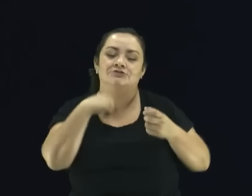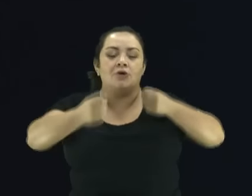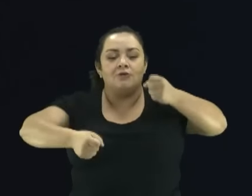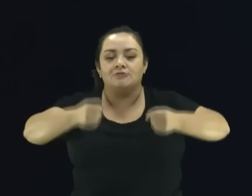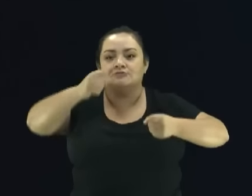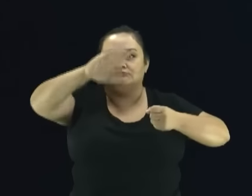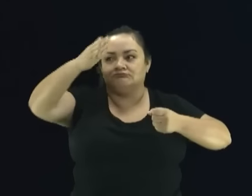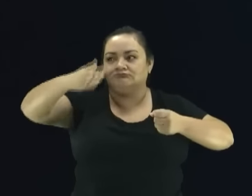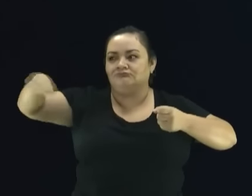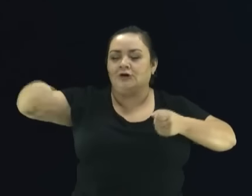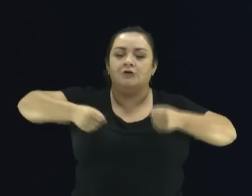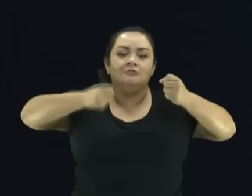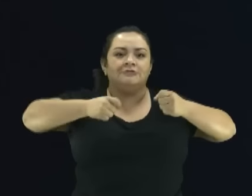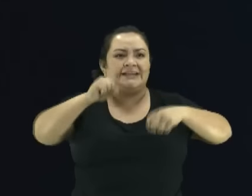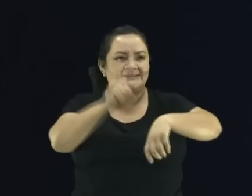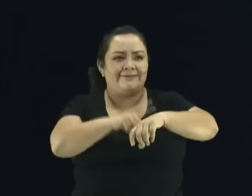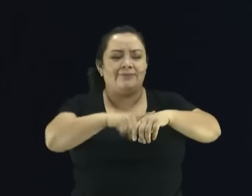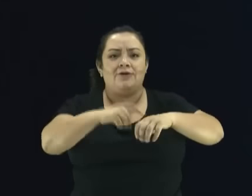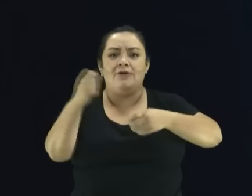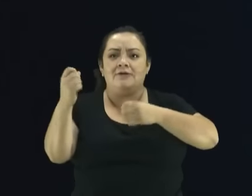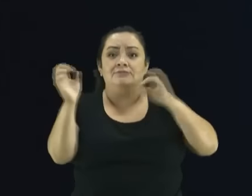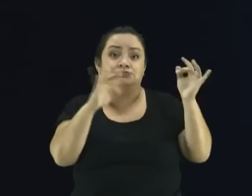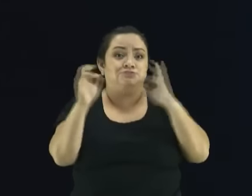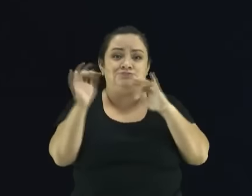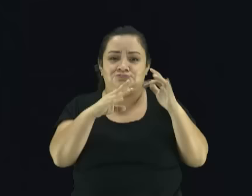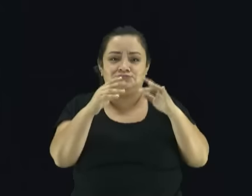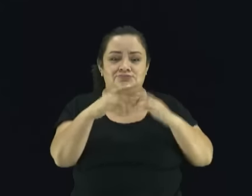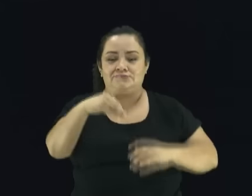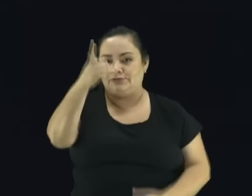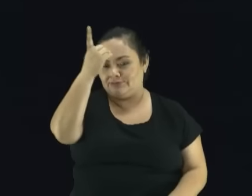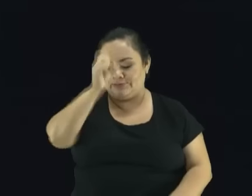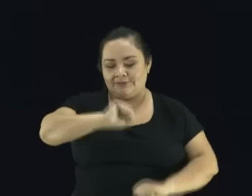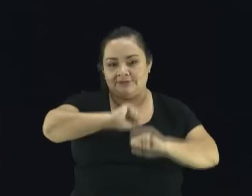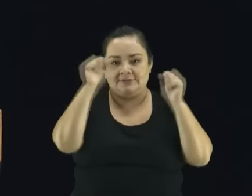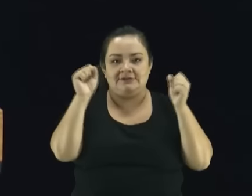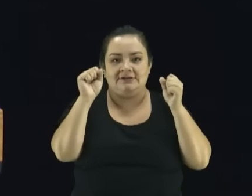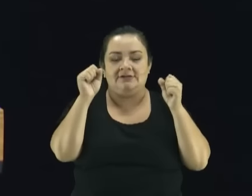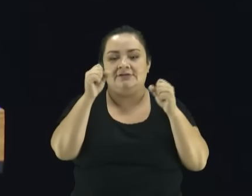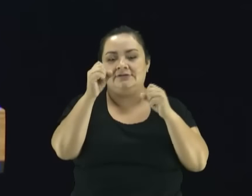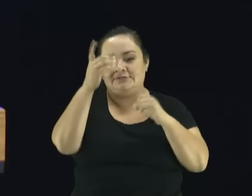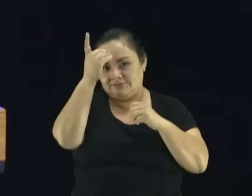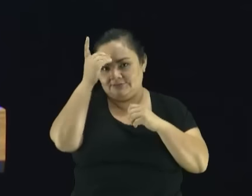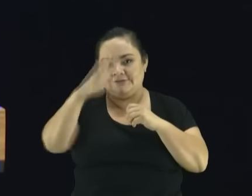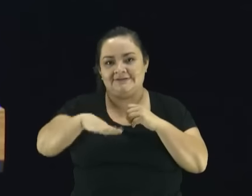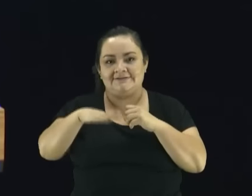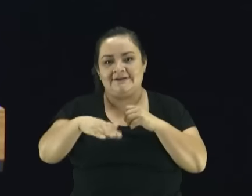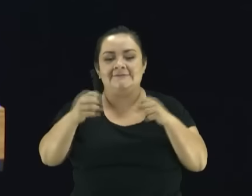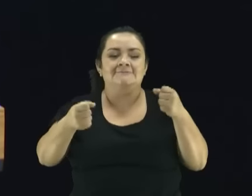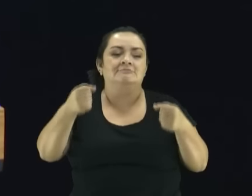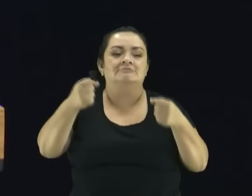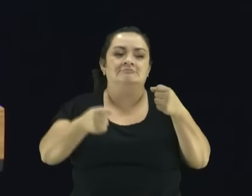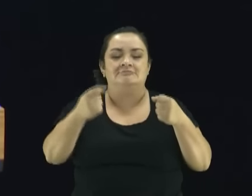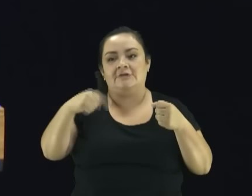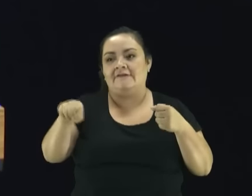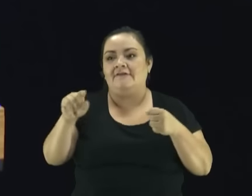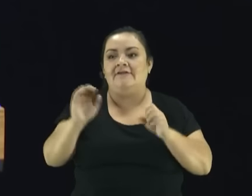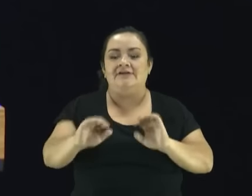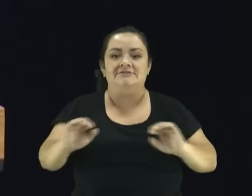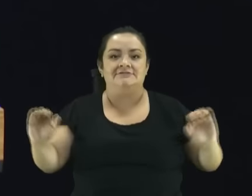llevando a los niños a la época de la guerra hasta lago de ilopango todos los domingos en la mañana y todos los domingos en la tarde